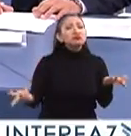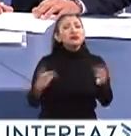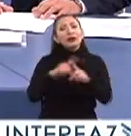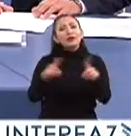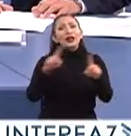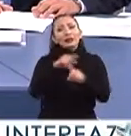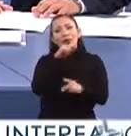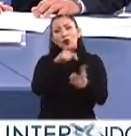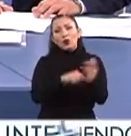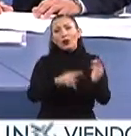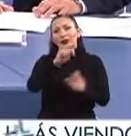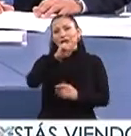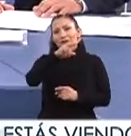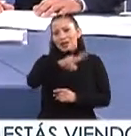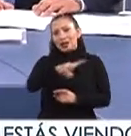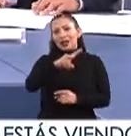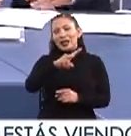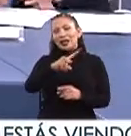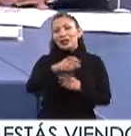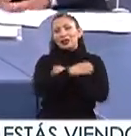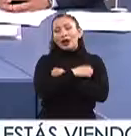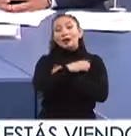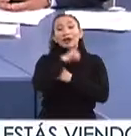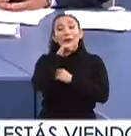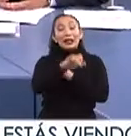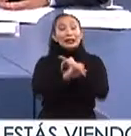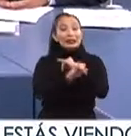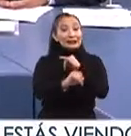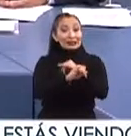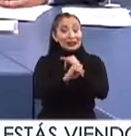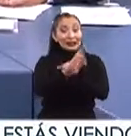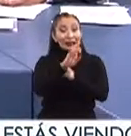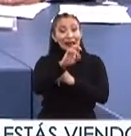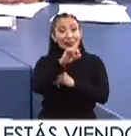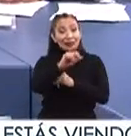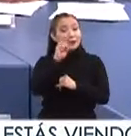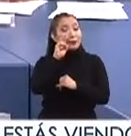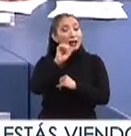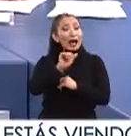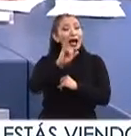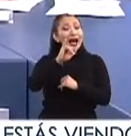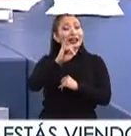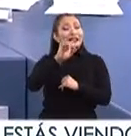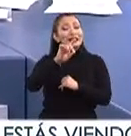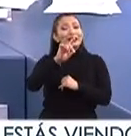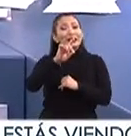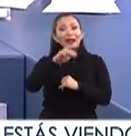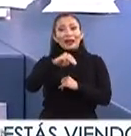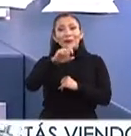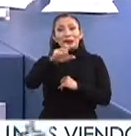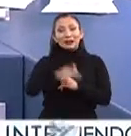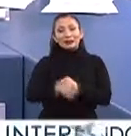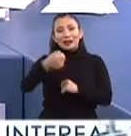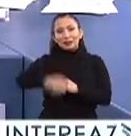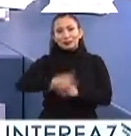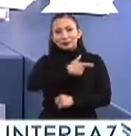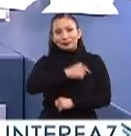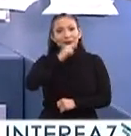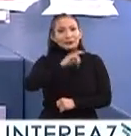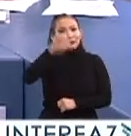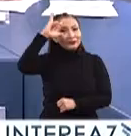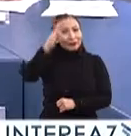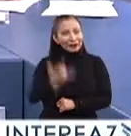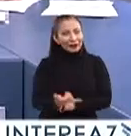señales de televisión educativa y por supuesto a través de las redes sociales. Nos pueden encontrar como AIEDMX. Saludamos con mucho gusto